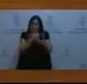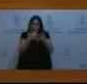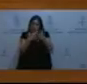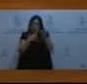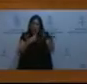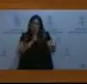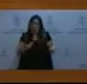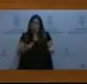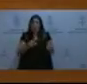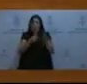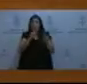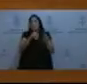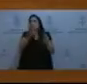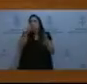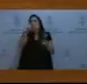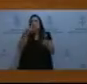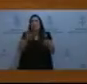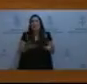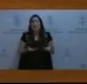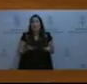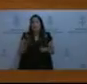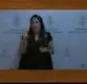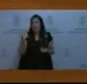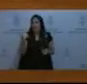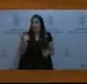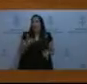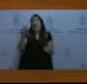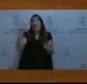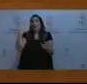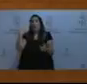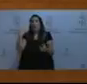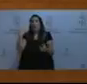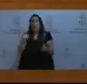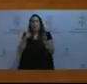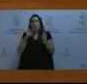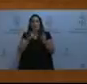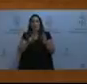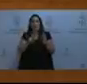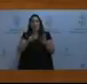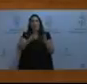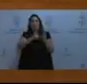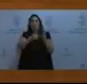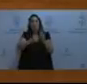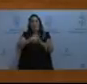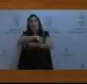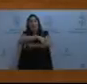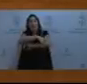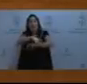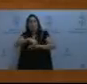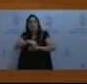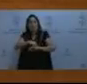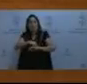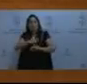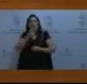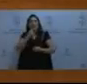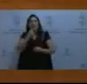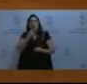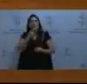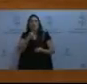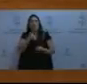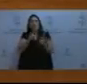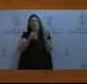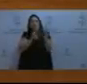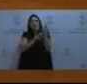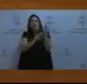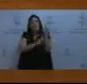que me preocupa a mí de esto es el siguiente. O sea, yo antes de ayer, me encuentro con que el plan del litoral plantea la expropiación de 31 yacimientos de la